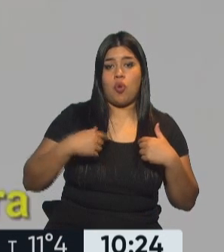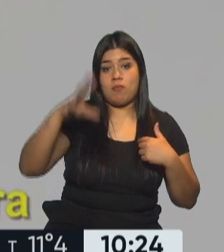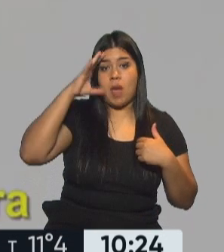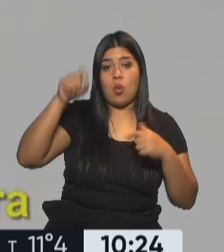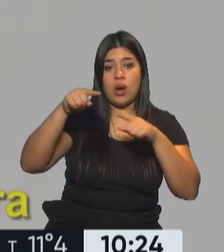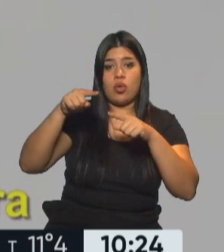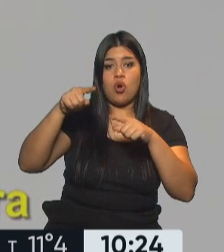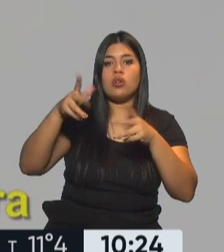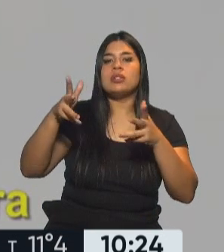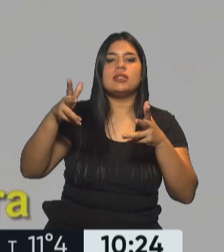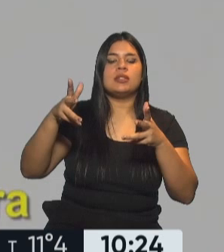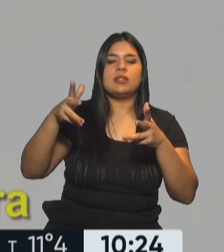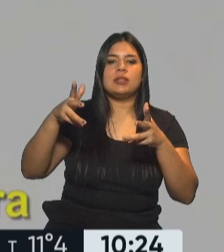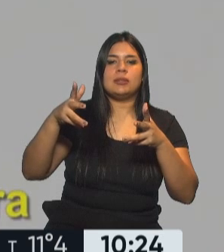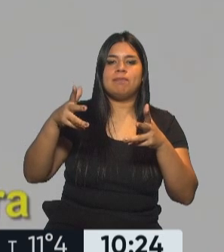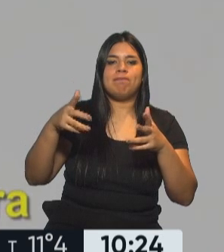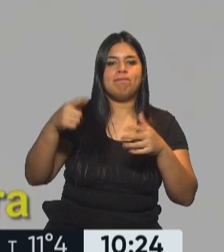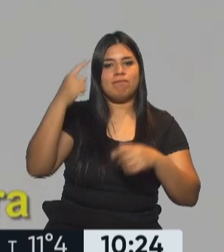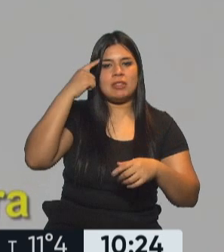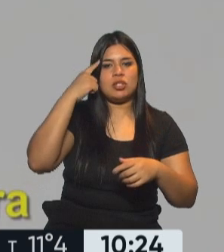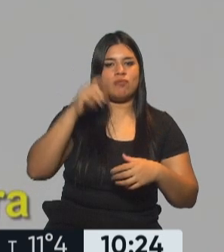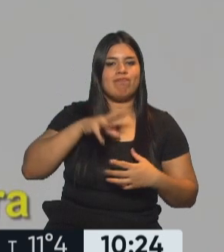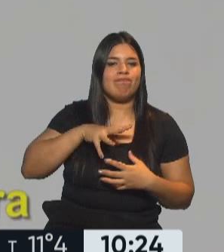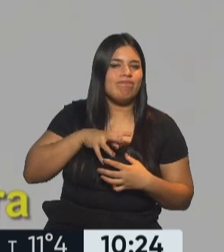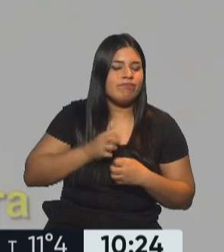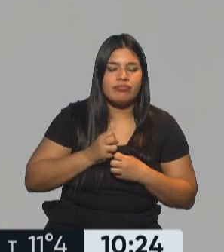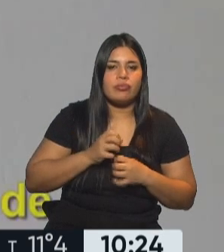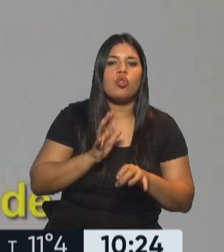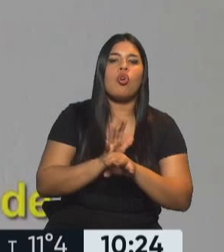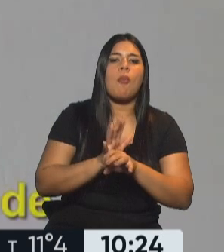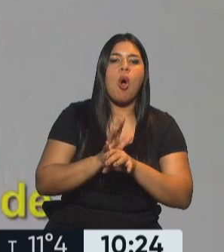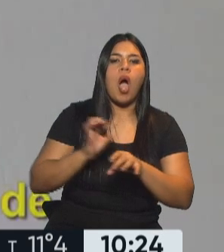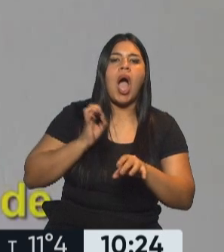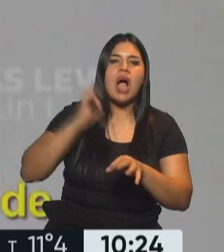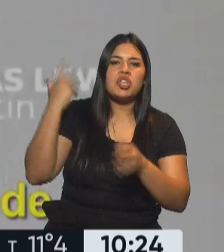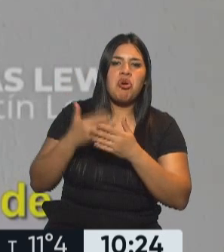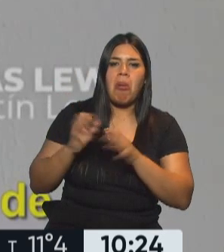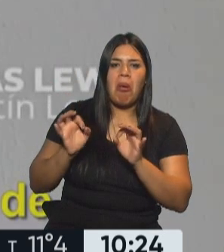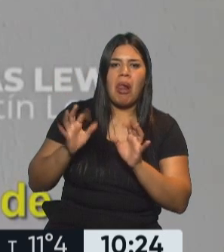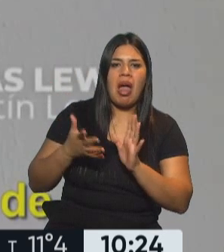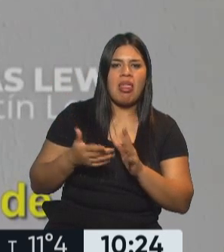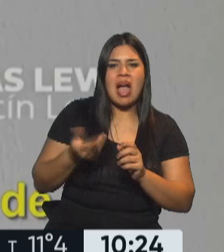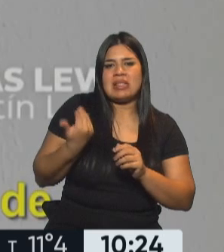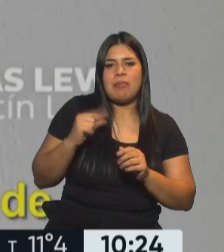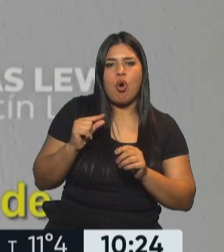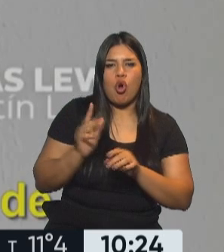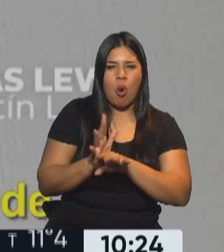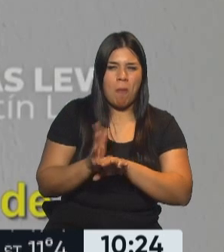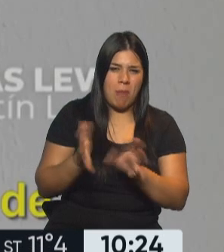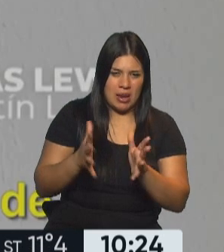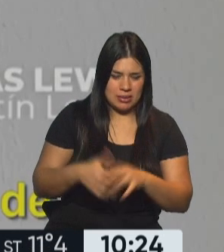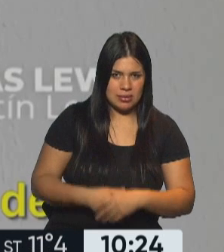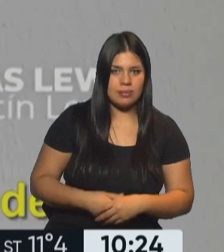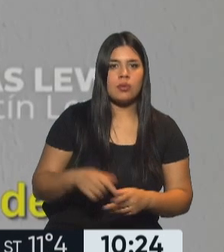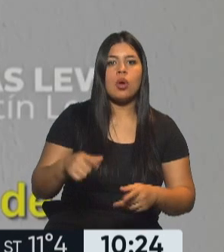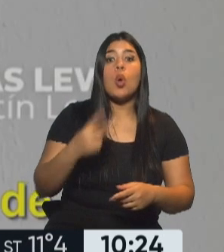es mucha angustia y es como que no hubiera pasado el tiempo. Da mucha bronca e impotencia que después de 27 años